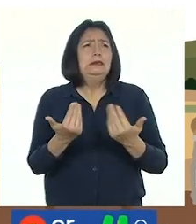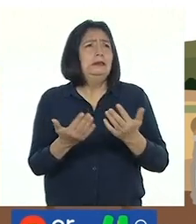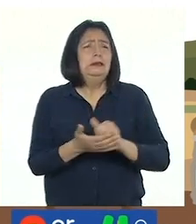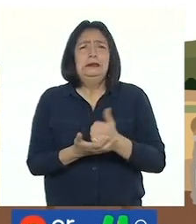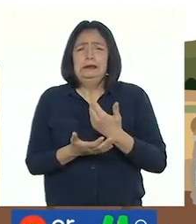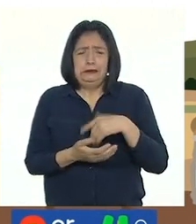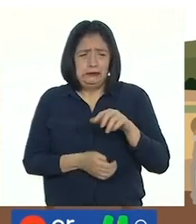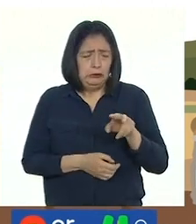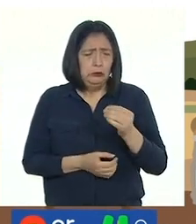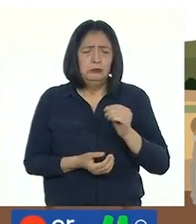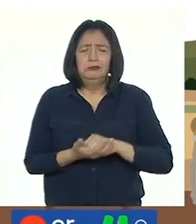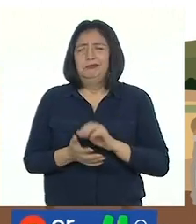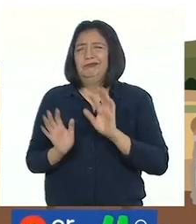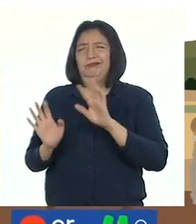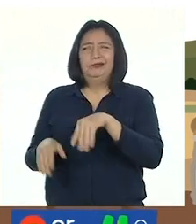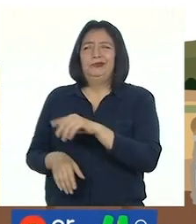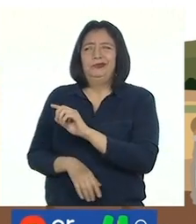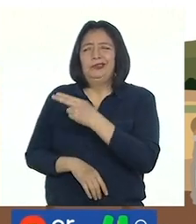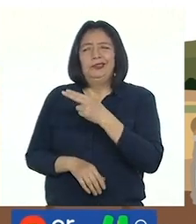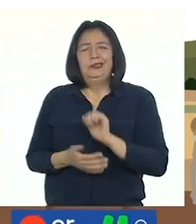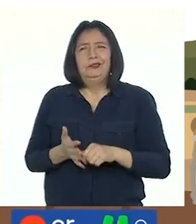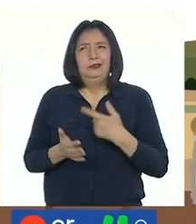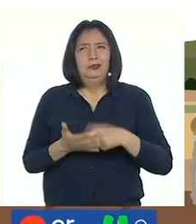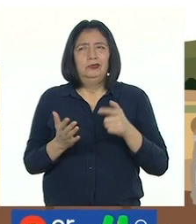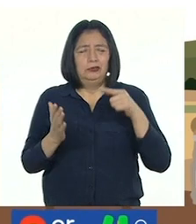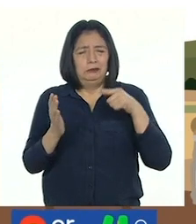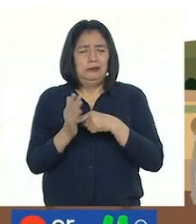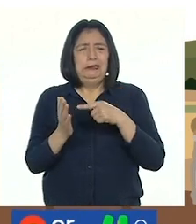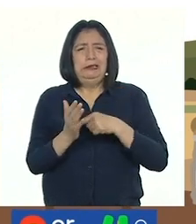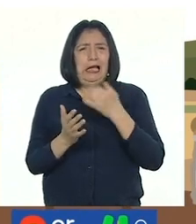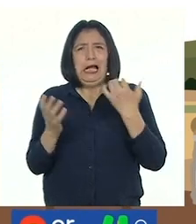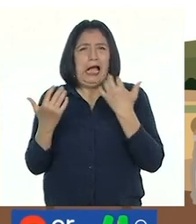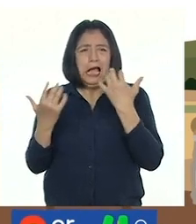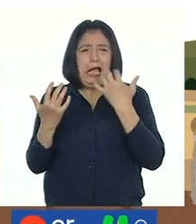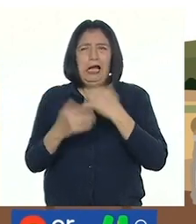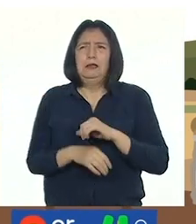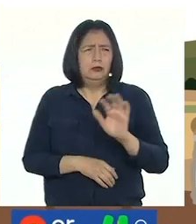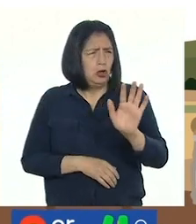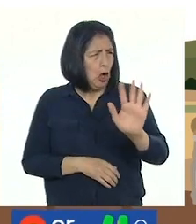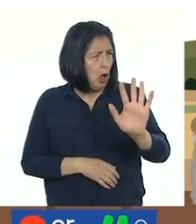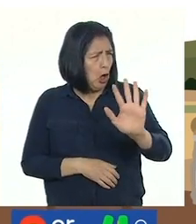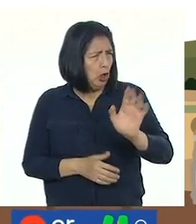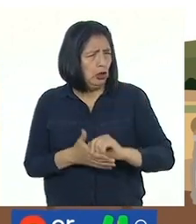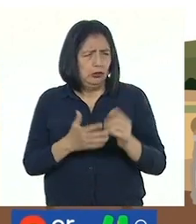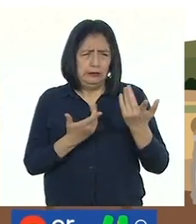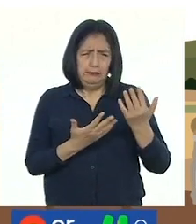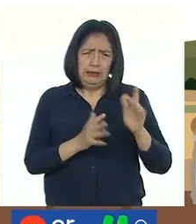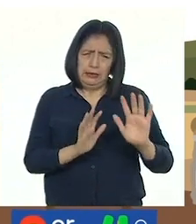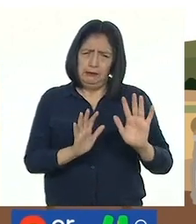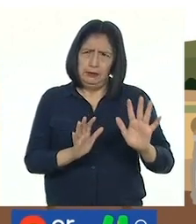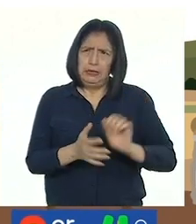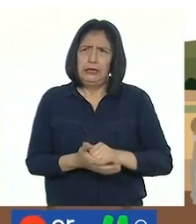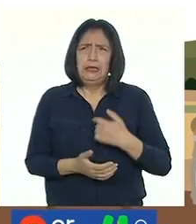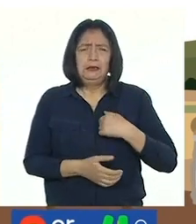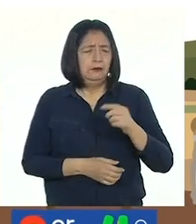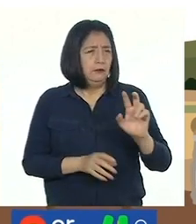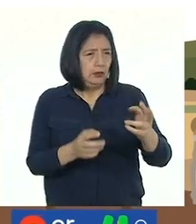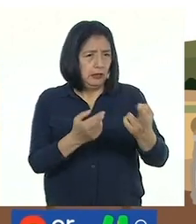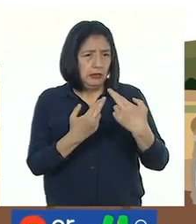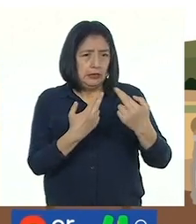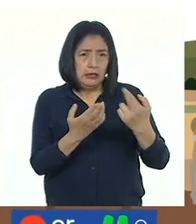esto! ¡Es inútil, Héctor! ¡Apretaré el botón de pánico! ¡No, Tito, espera! ¡Nos